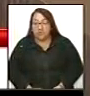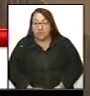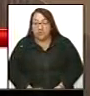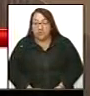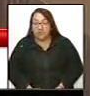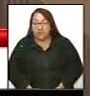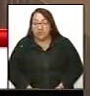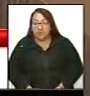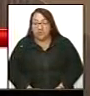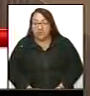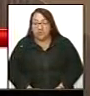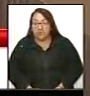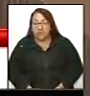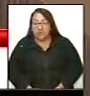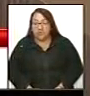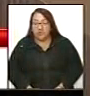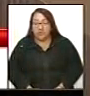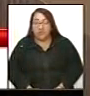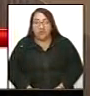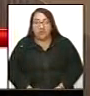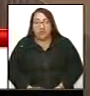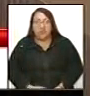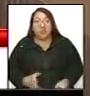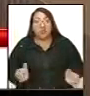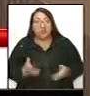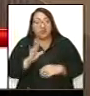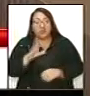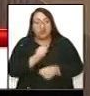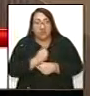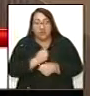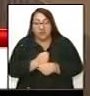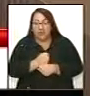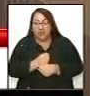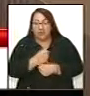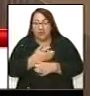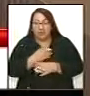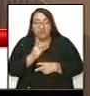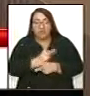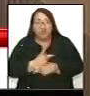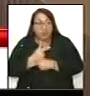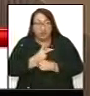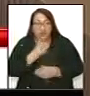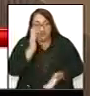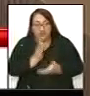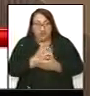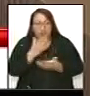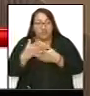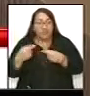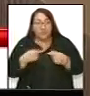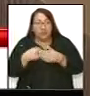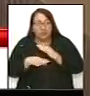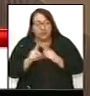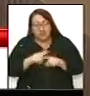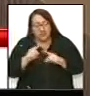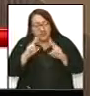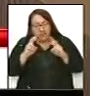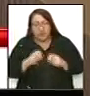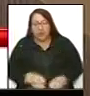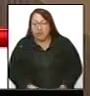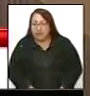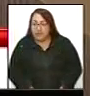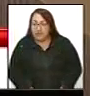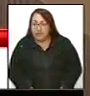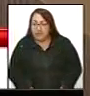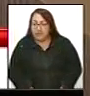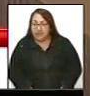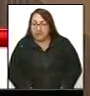planes estratégicos que se impulsarán durante su gestión, mecanismos de prevención y solución de conflictos en el sector educación,